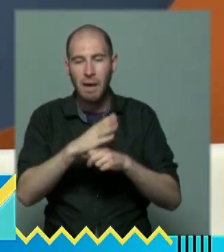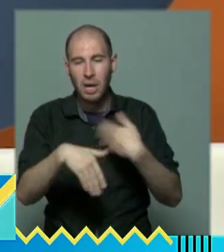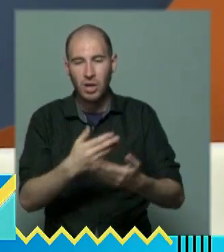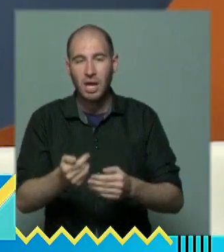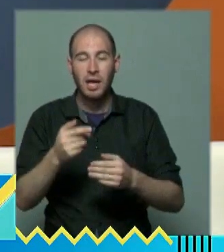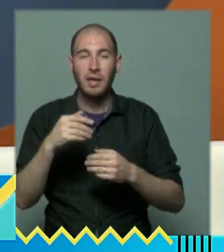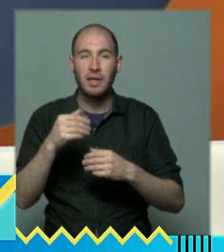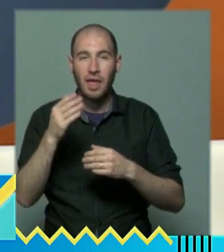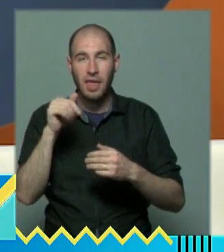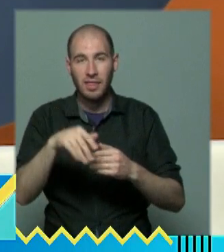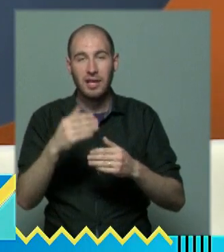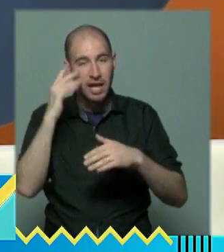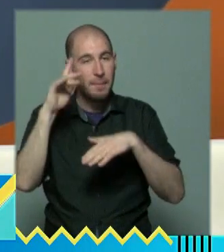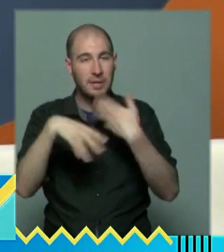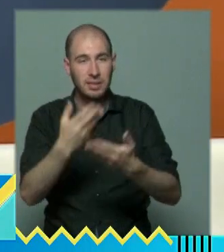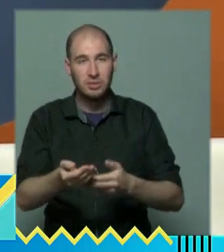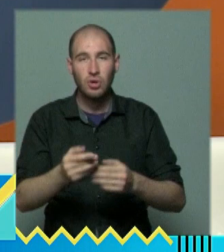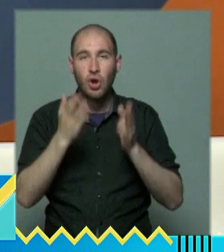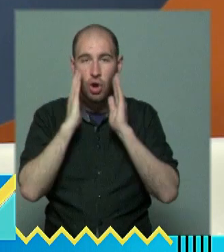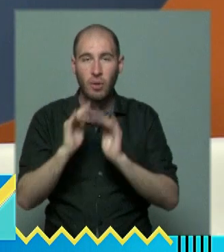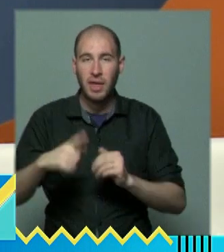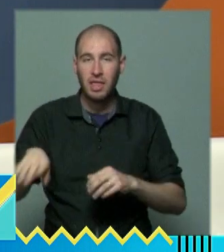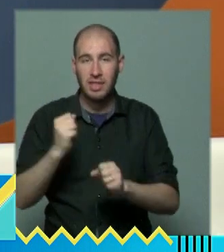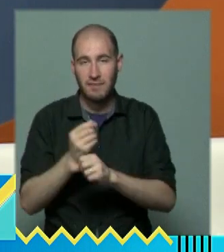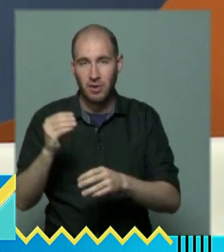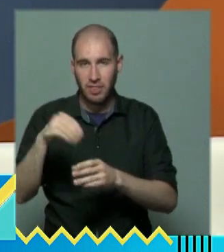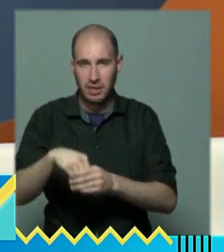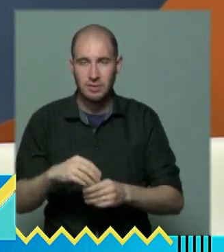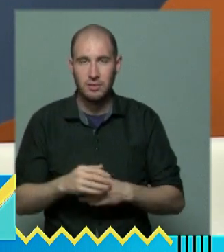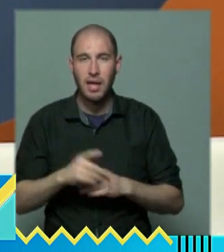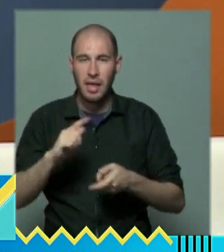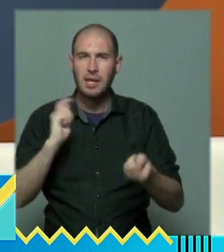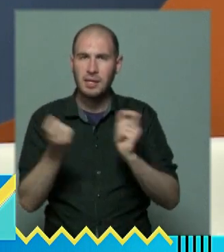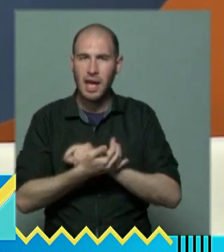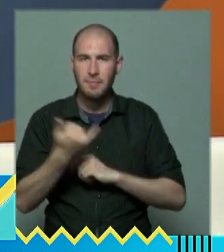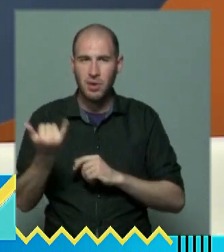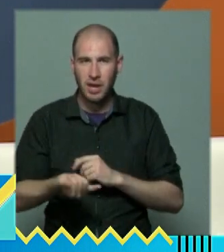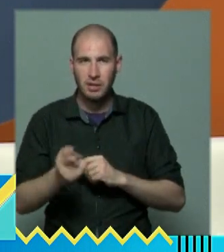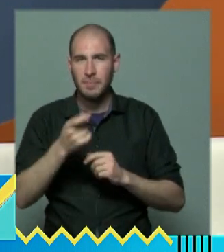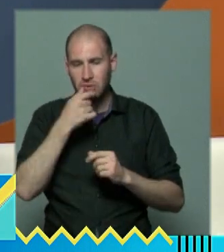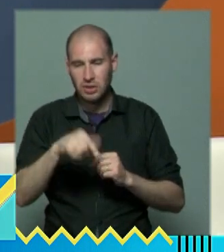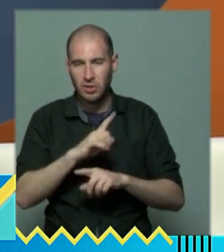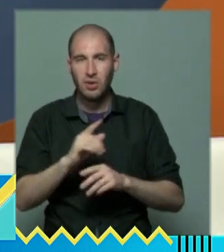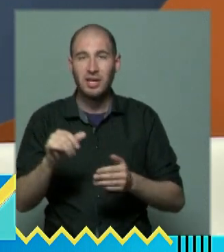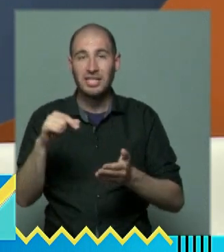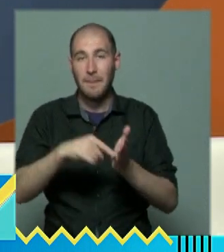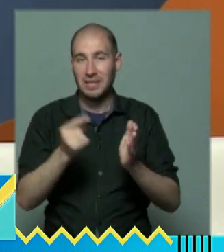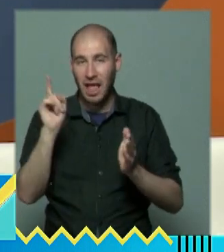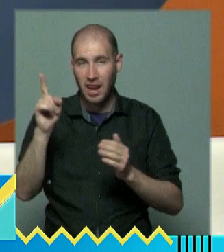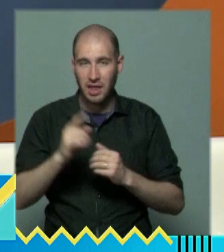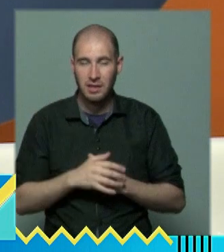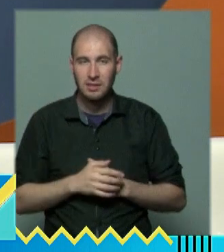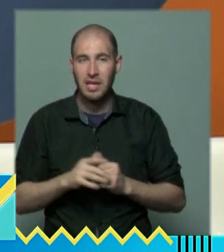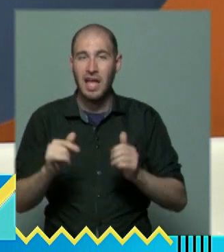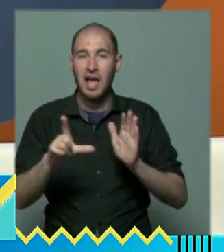los compañeros de cara a esos jóvenes al mundo laboral. Hay una modificación, no acá en Mendoza, en Capital Federal, de